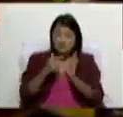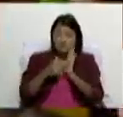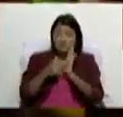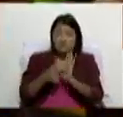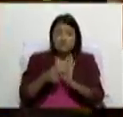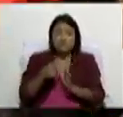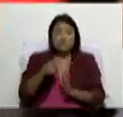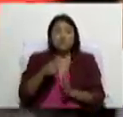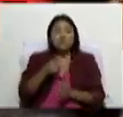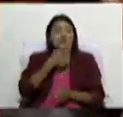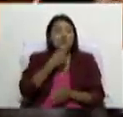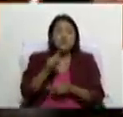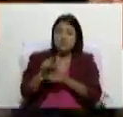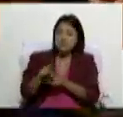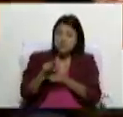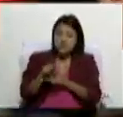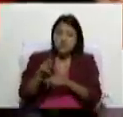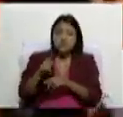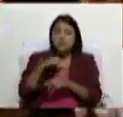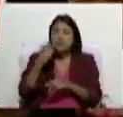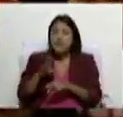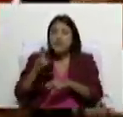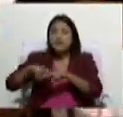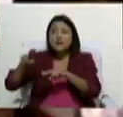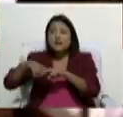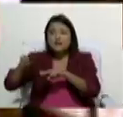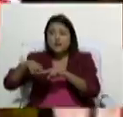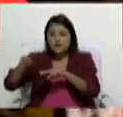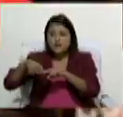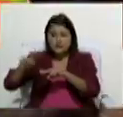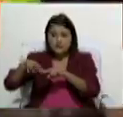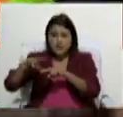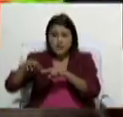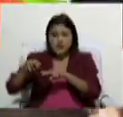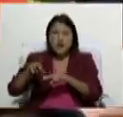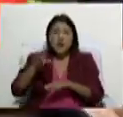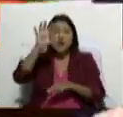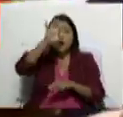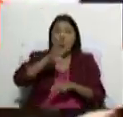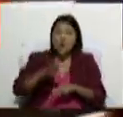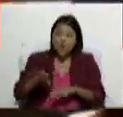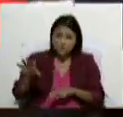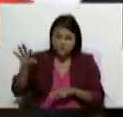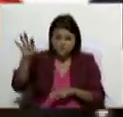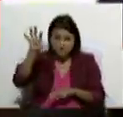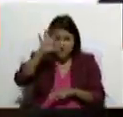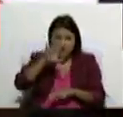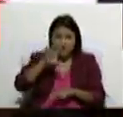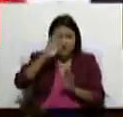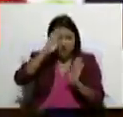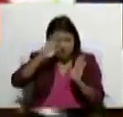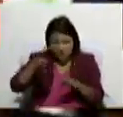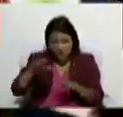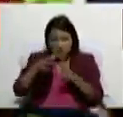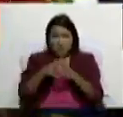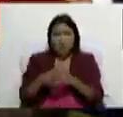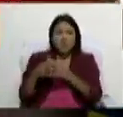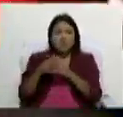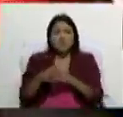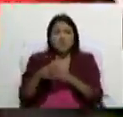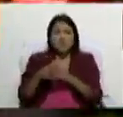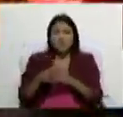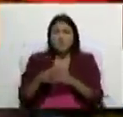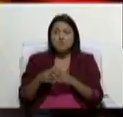armas matan a niños. Y lo más lamentable es que los países satélites arrodillados al imperialismo no